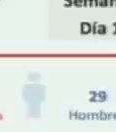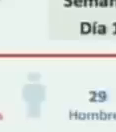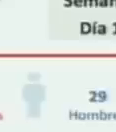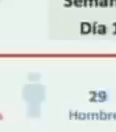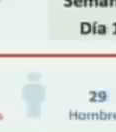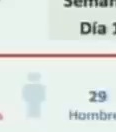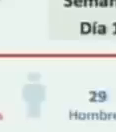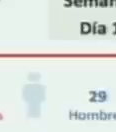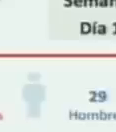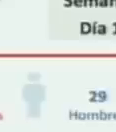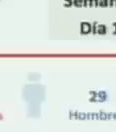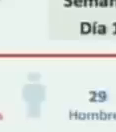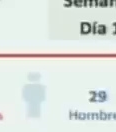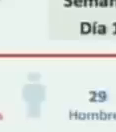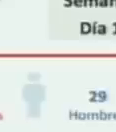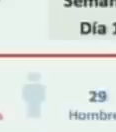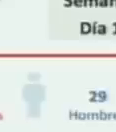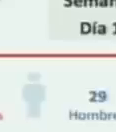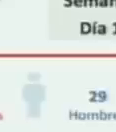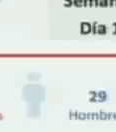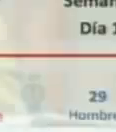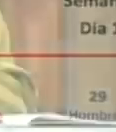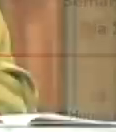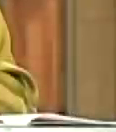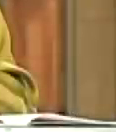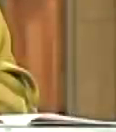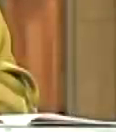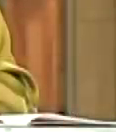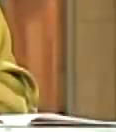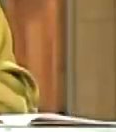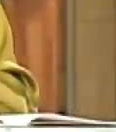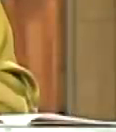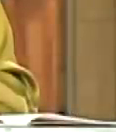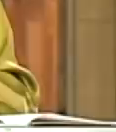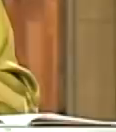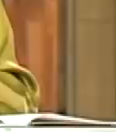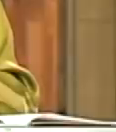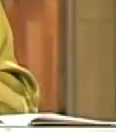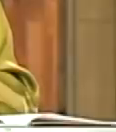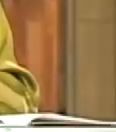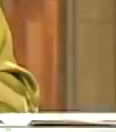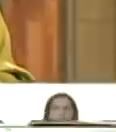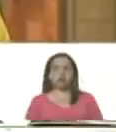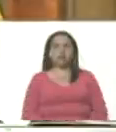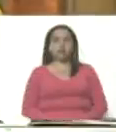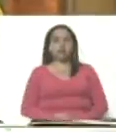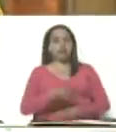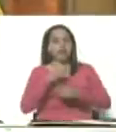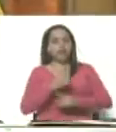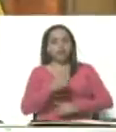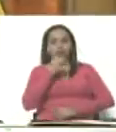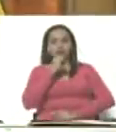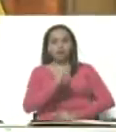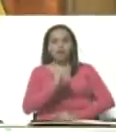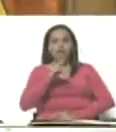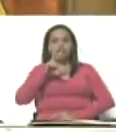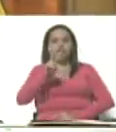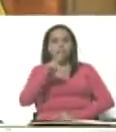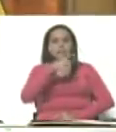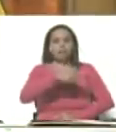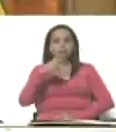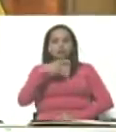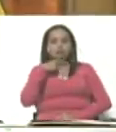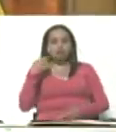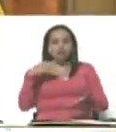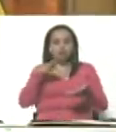nuestro país. Igualmente, presidente, bueno, debemos lamentar el fallecimiento de dos